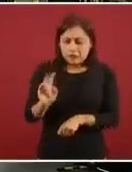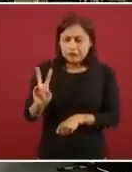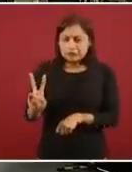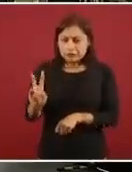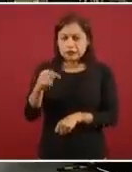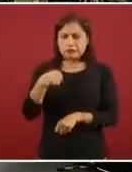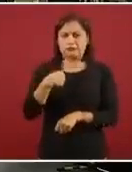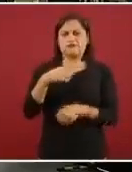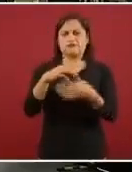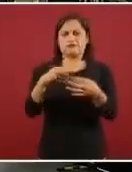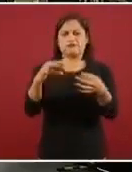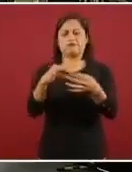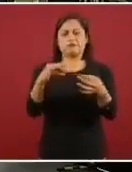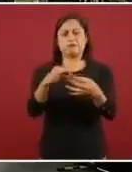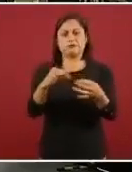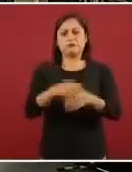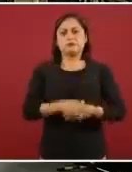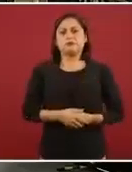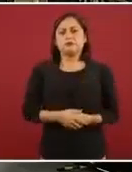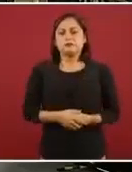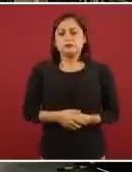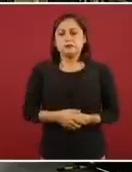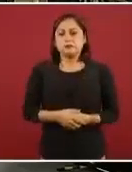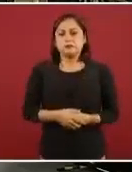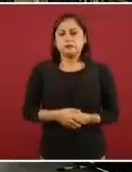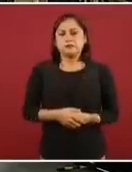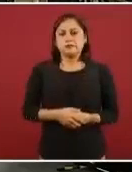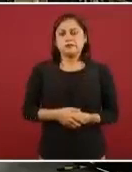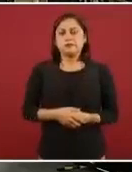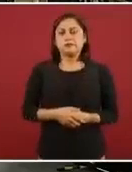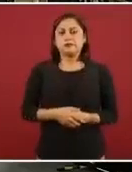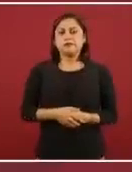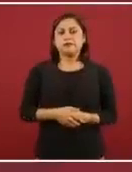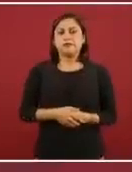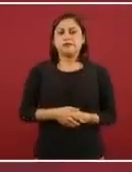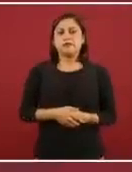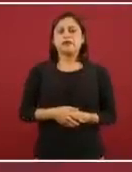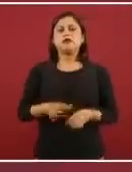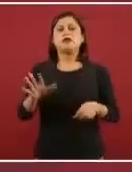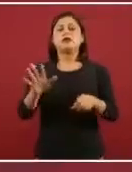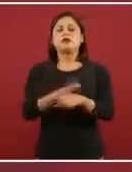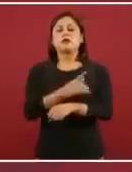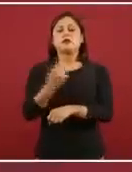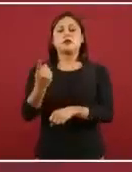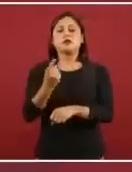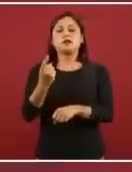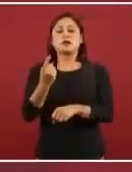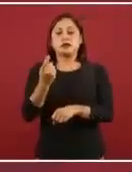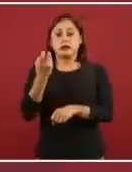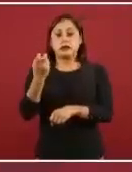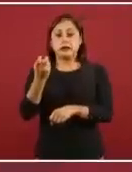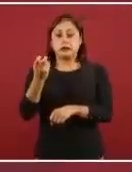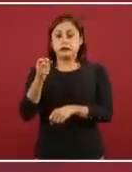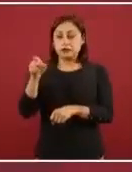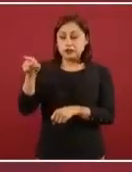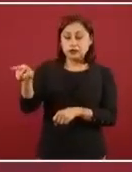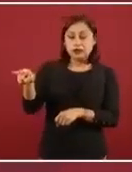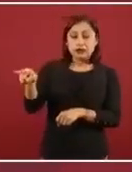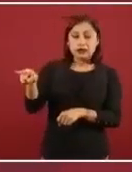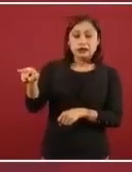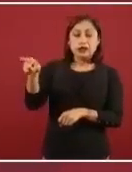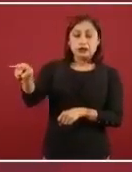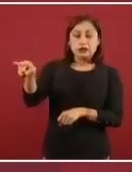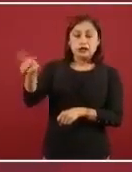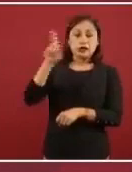viernes, como también un tema, un informe sobre lo que ella